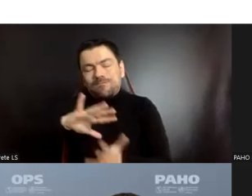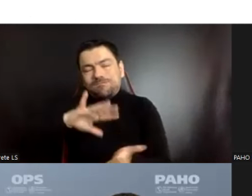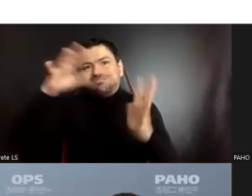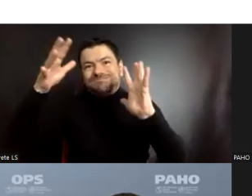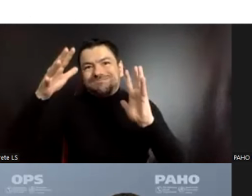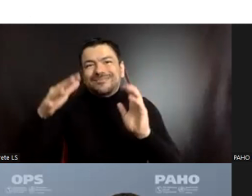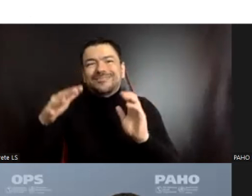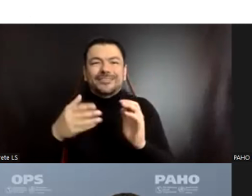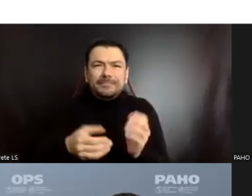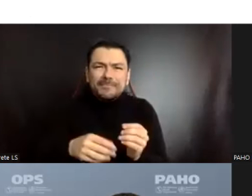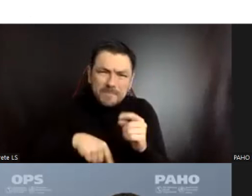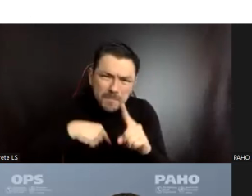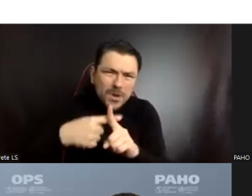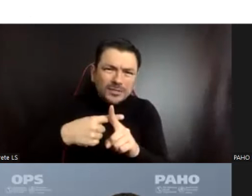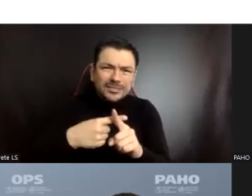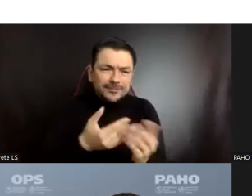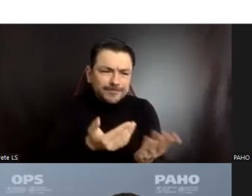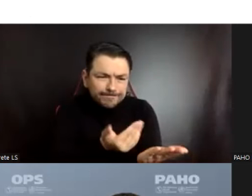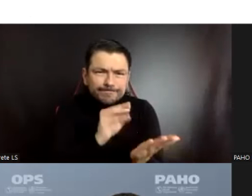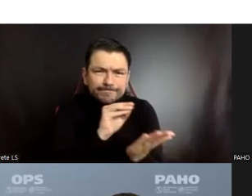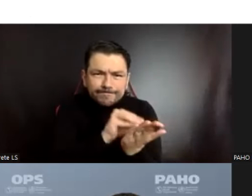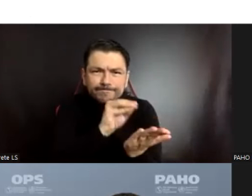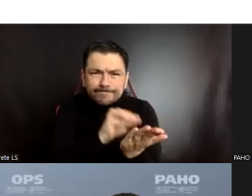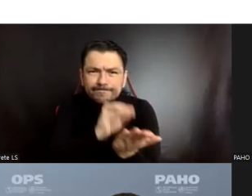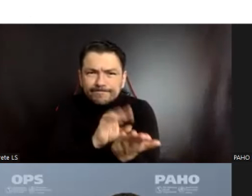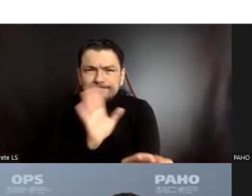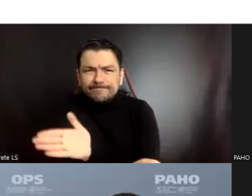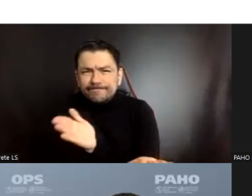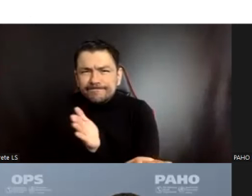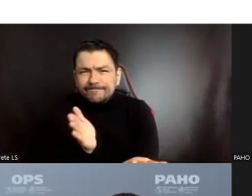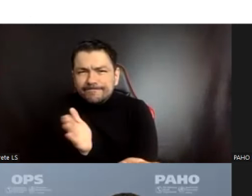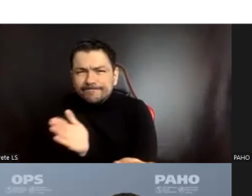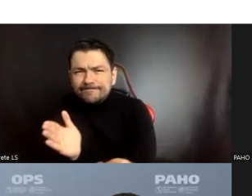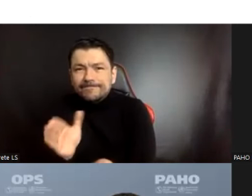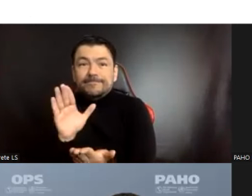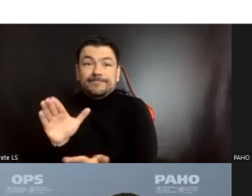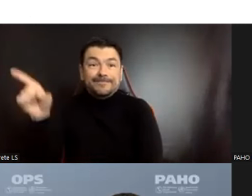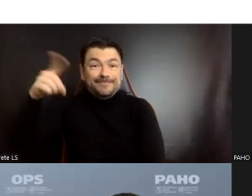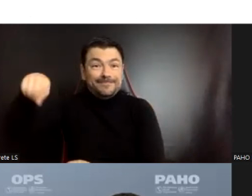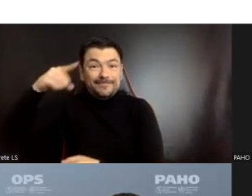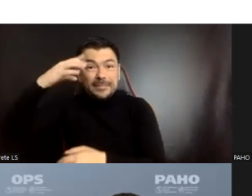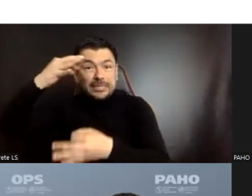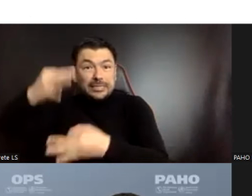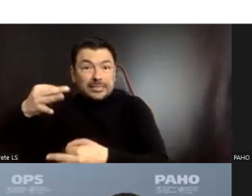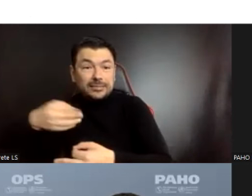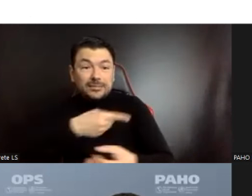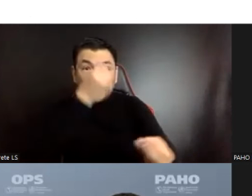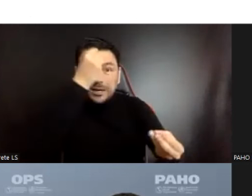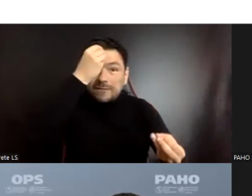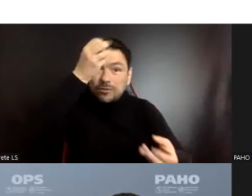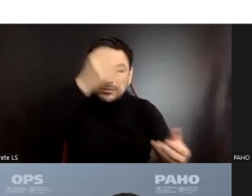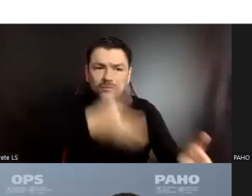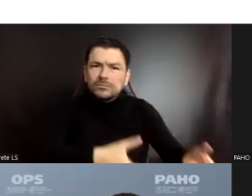sistemáticas. No es posible para quienes toman decisiones acceder fácilmente y que tenga sentido toda esa masa